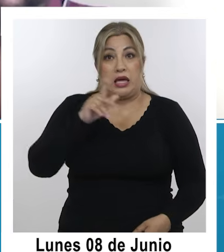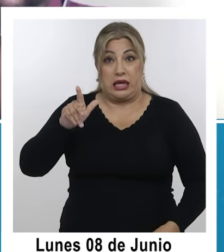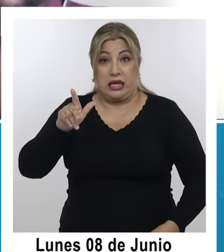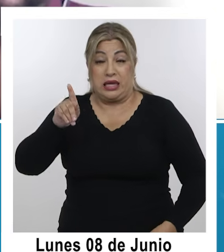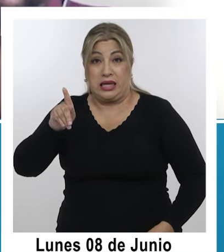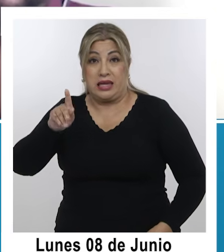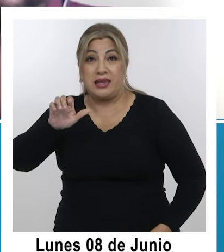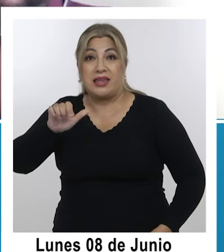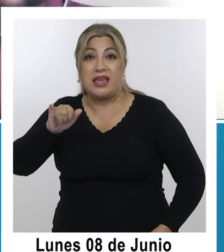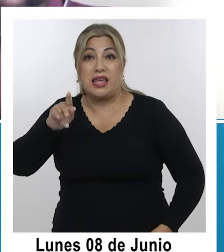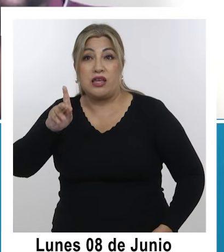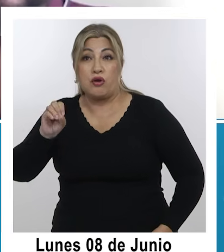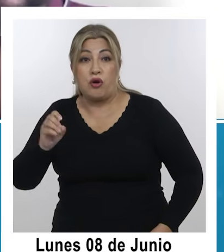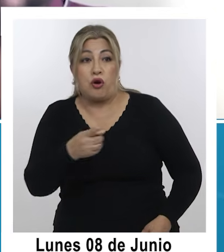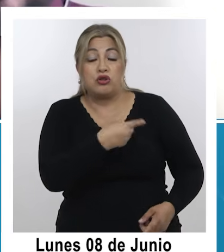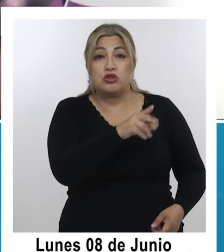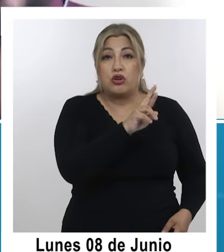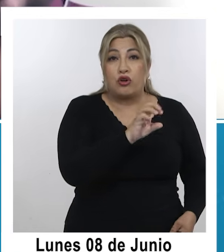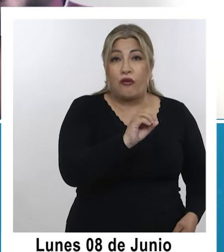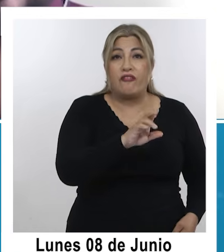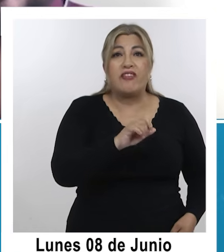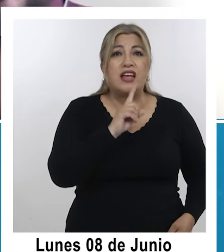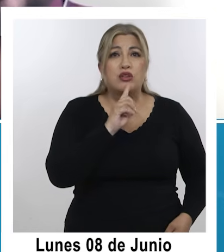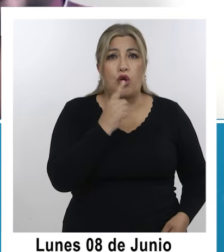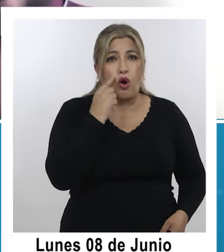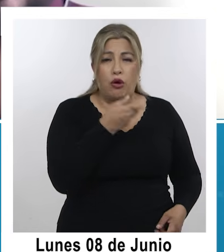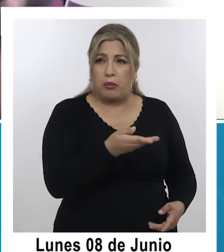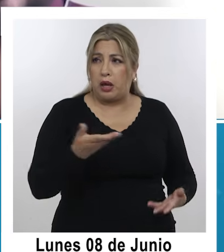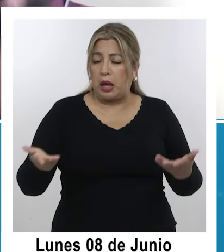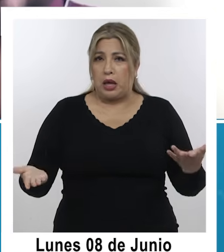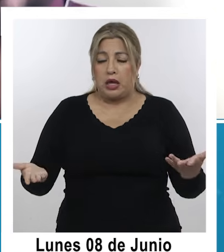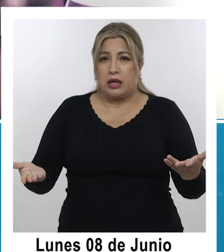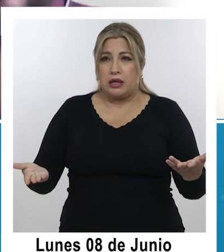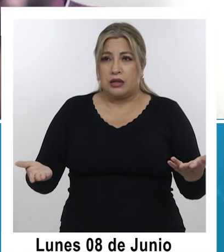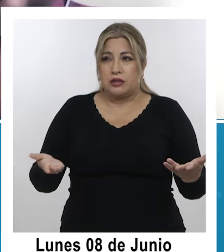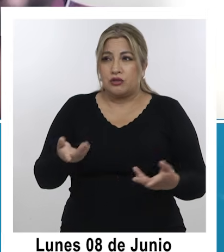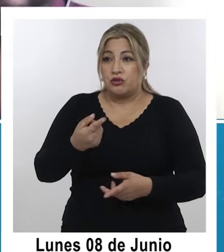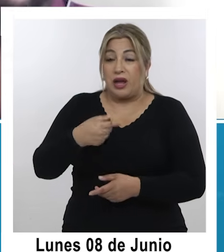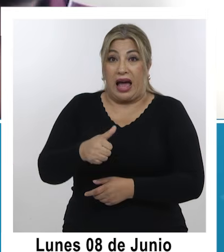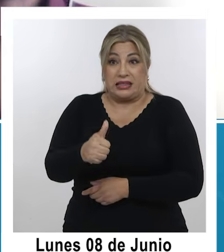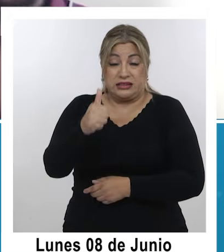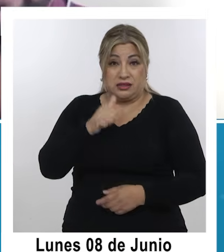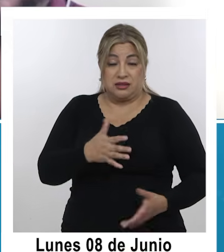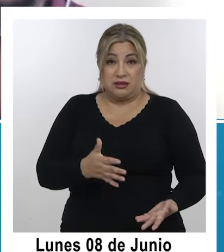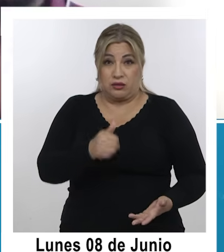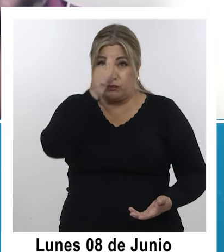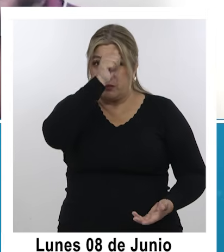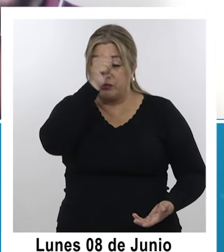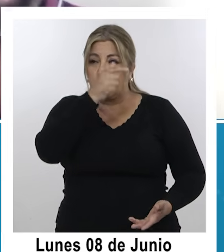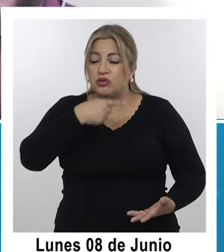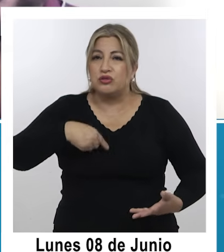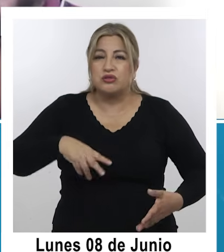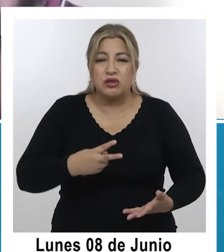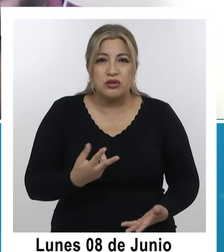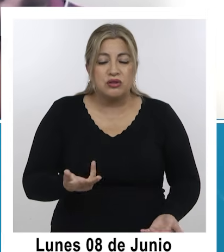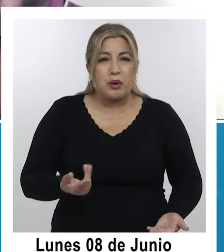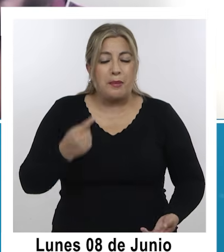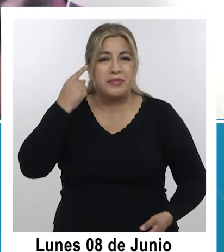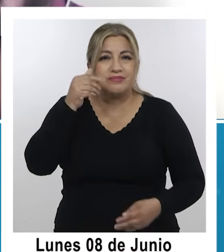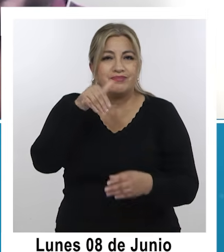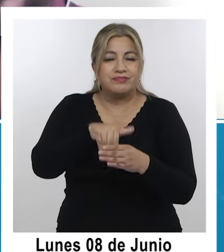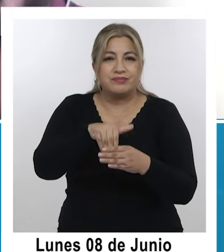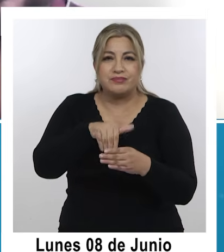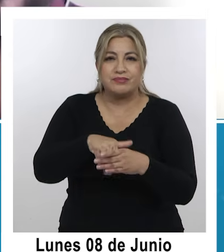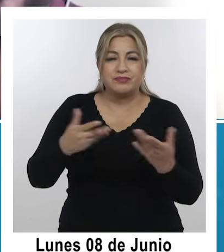el señor Roberto Sánchez. Me preguntas cómo vivimos ayer esta jornada electoral,